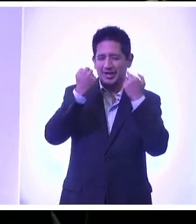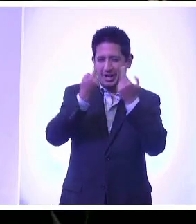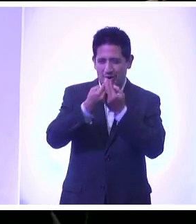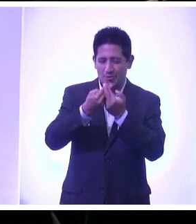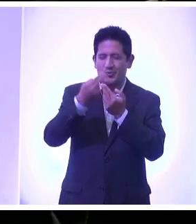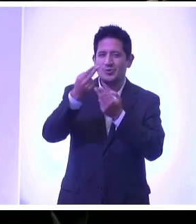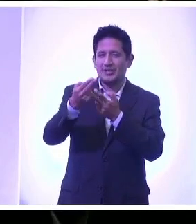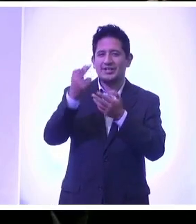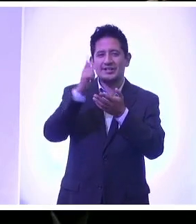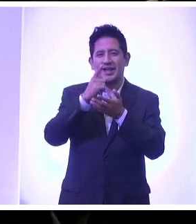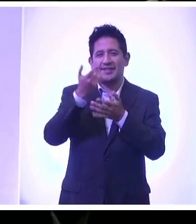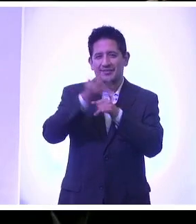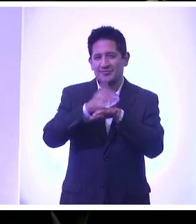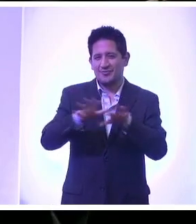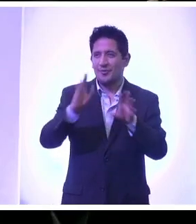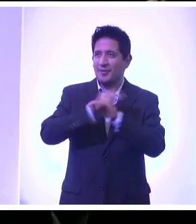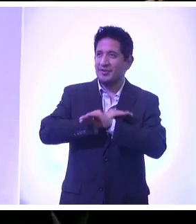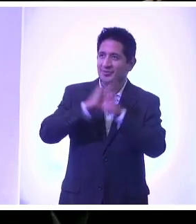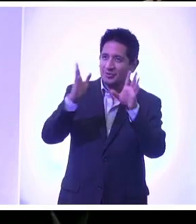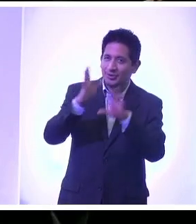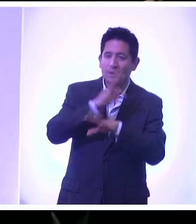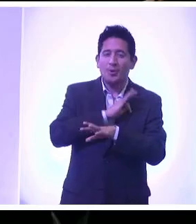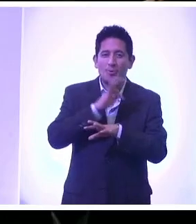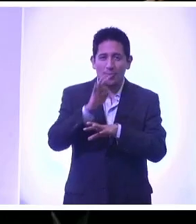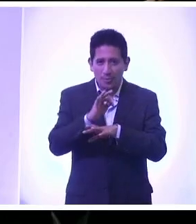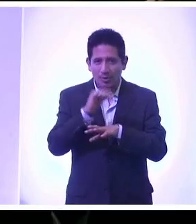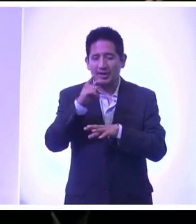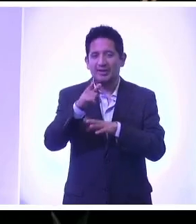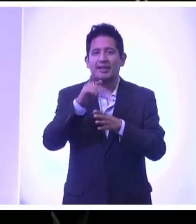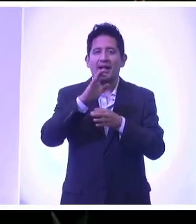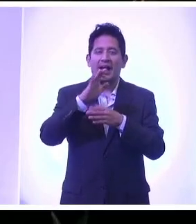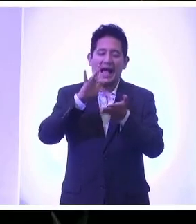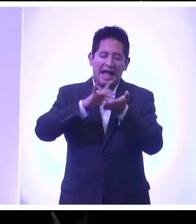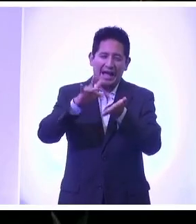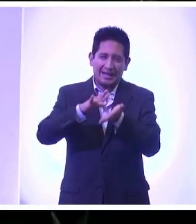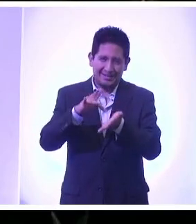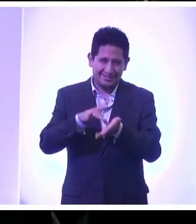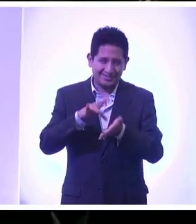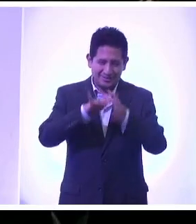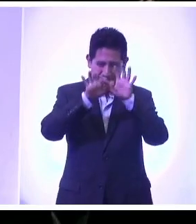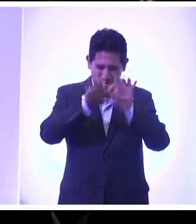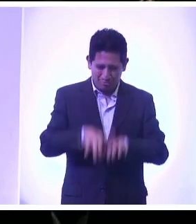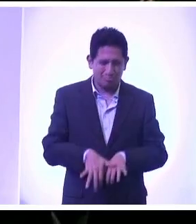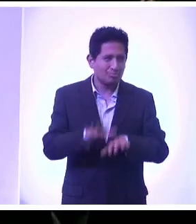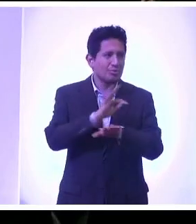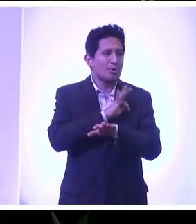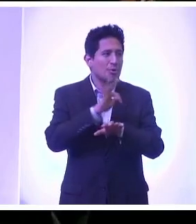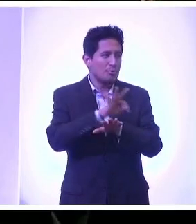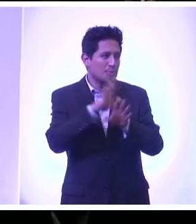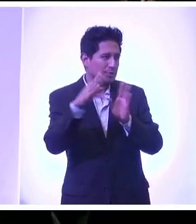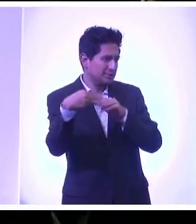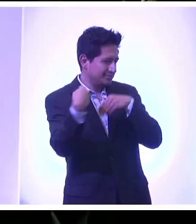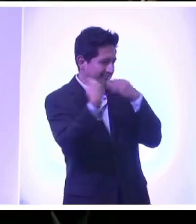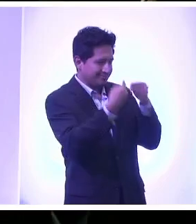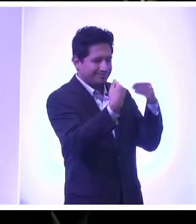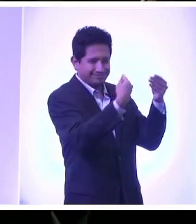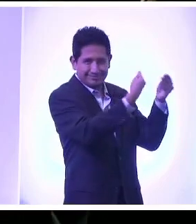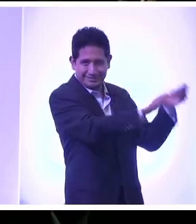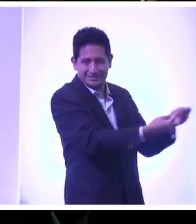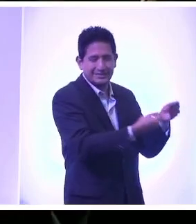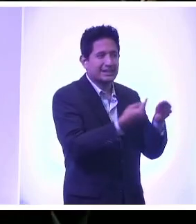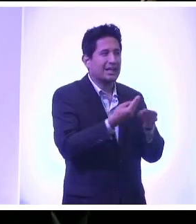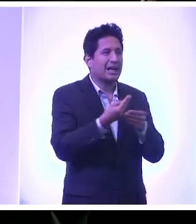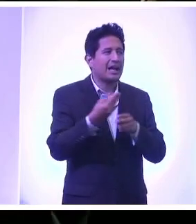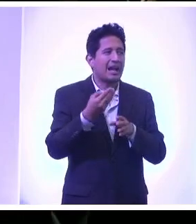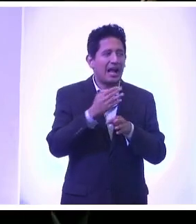del Estado de México sea tan amable de entregar un agradecimiento por favor a Licenciado Moisés Israel